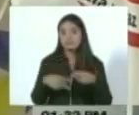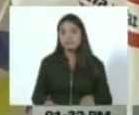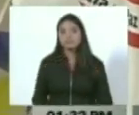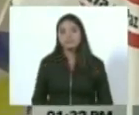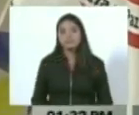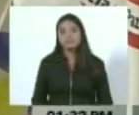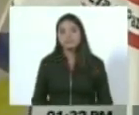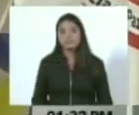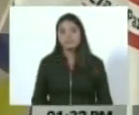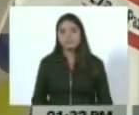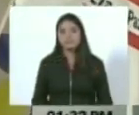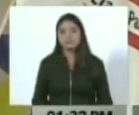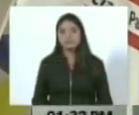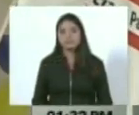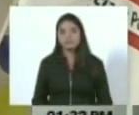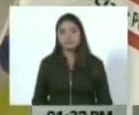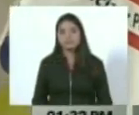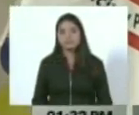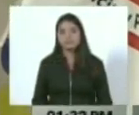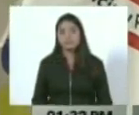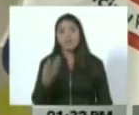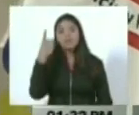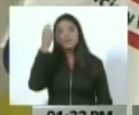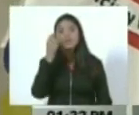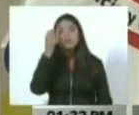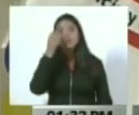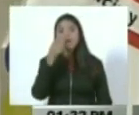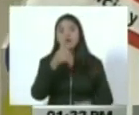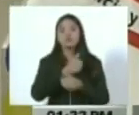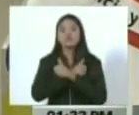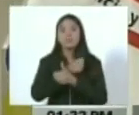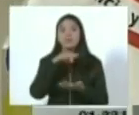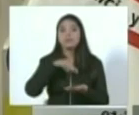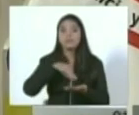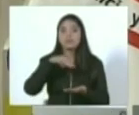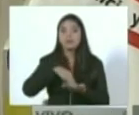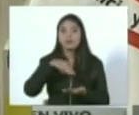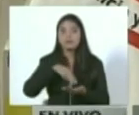Voluntad Popular, diputado suplente por el estado Miranda